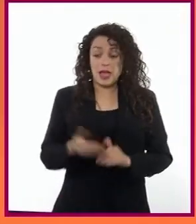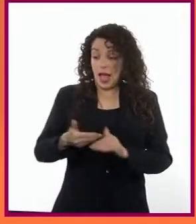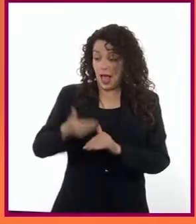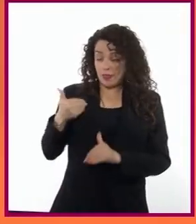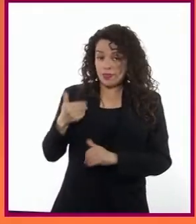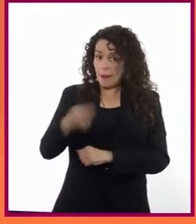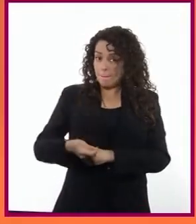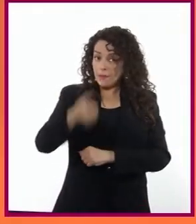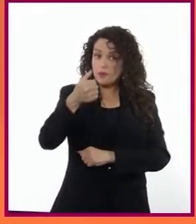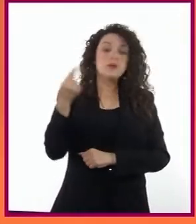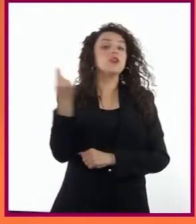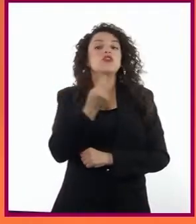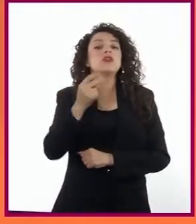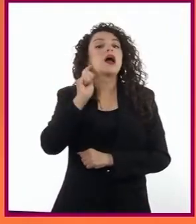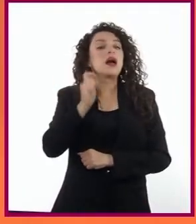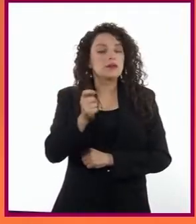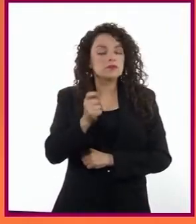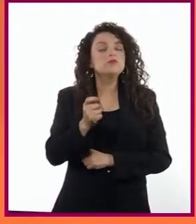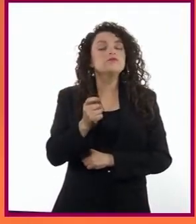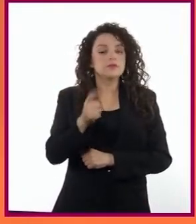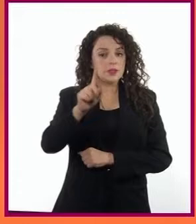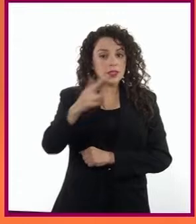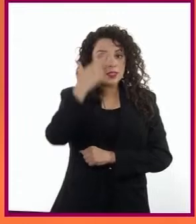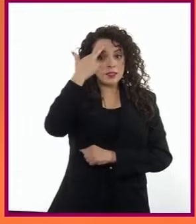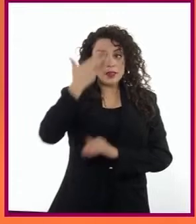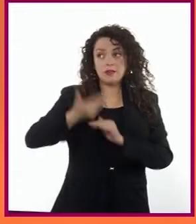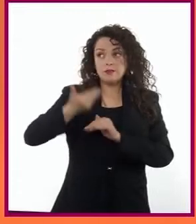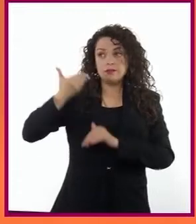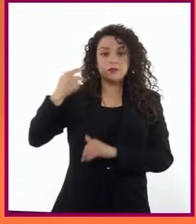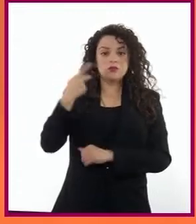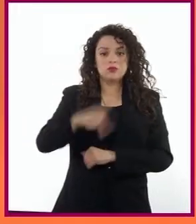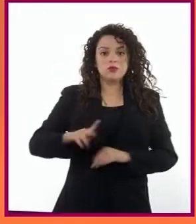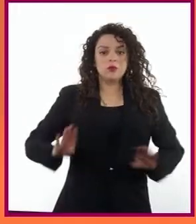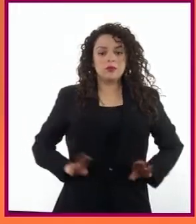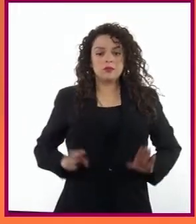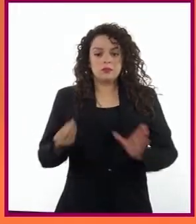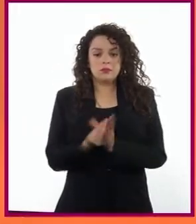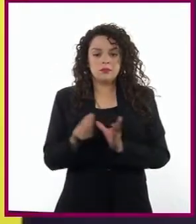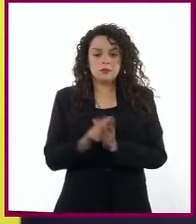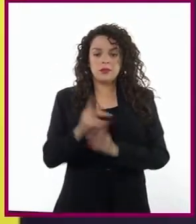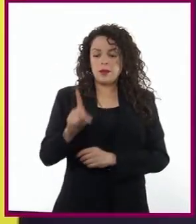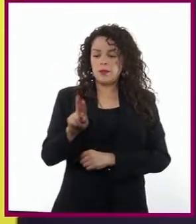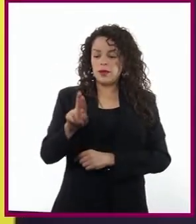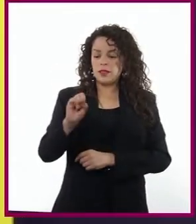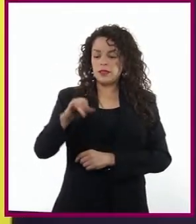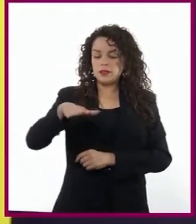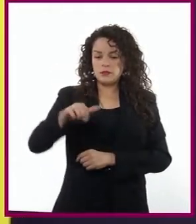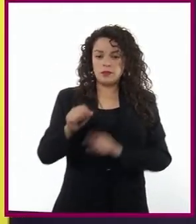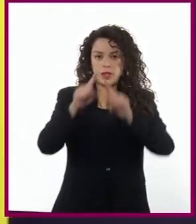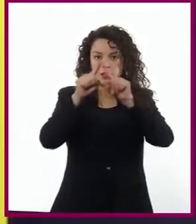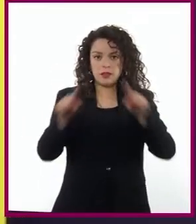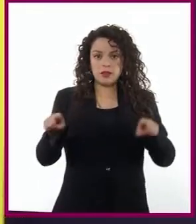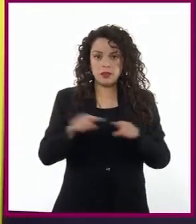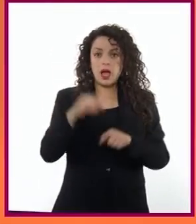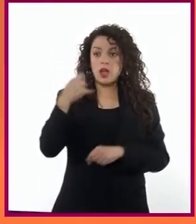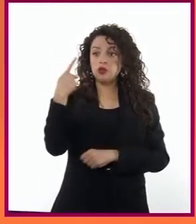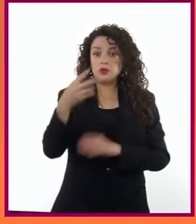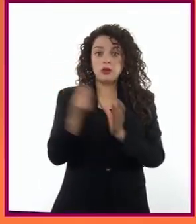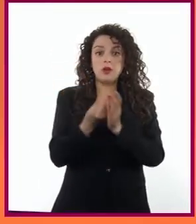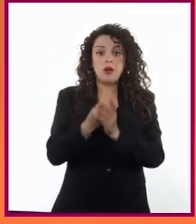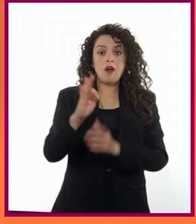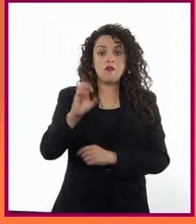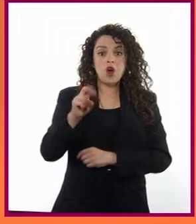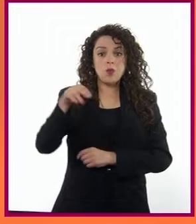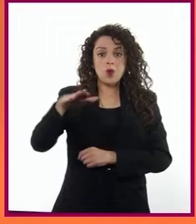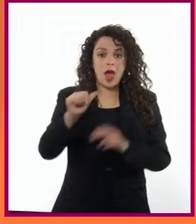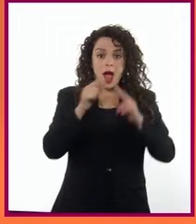planteamiento, hagamos un breve repaso sobre las características de un prisma triangular y su fórmula. Para esto,